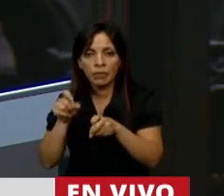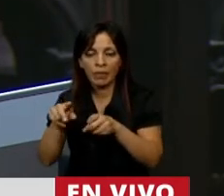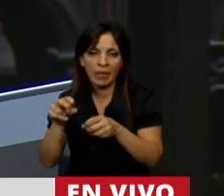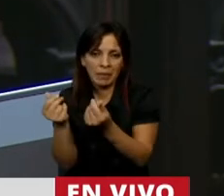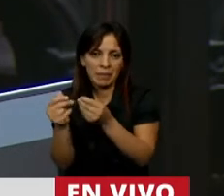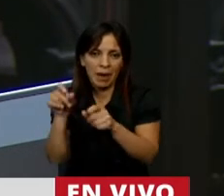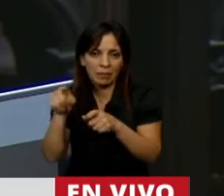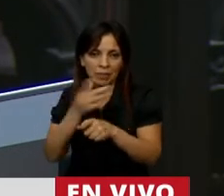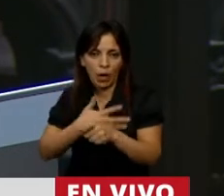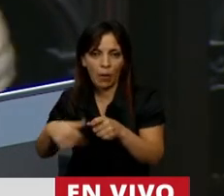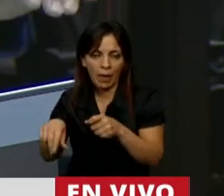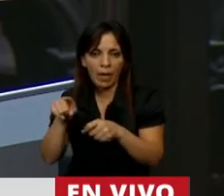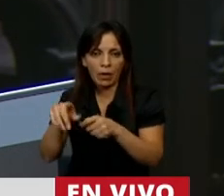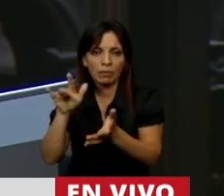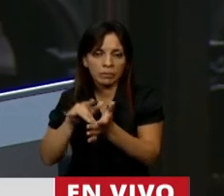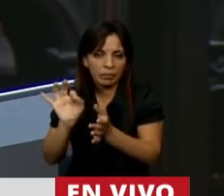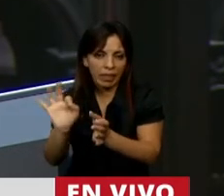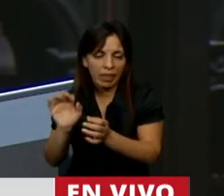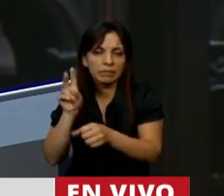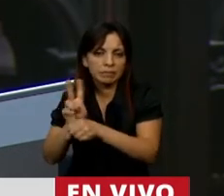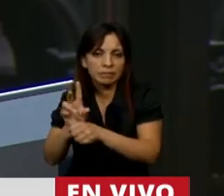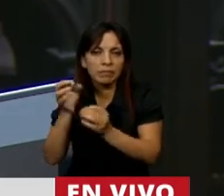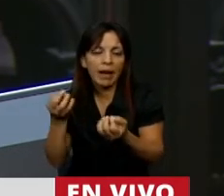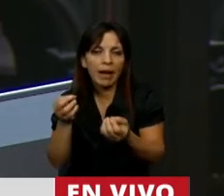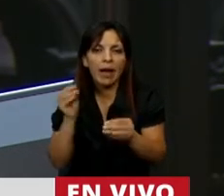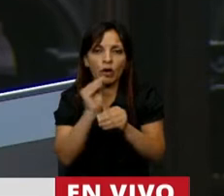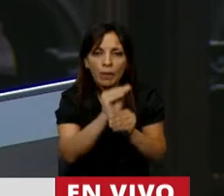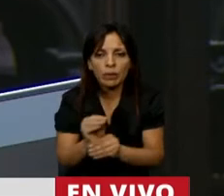Fideicomiso para la Cobertura Universal de Salud, y sigue.